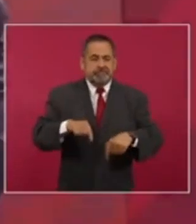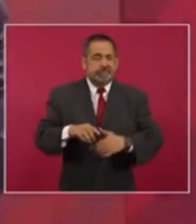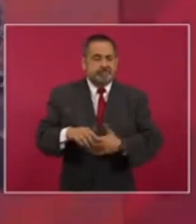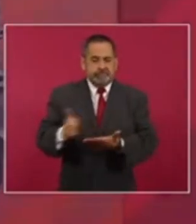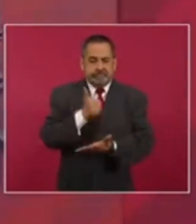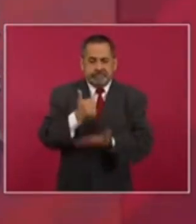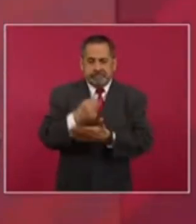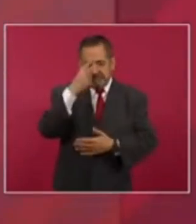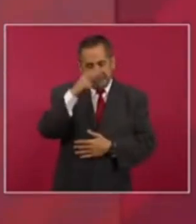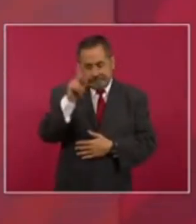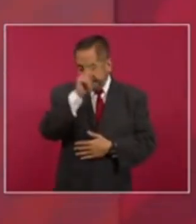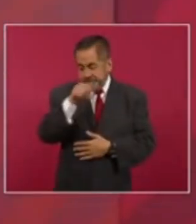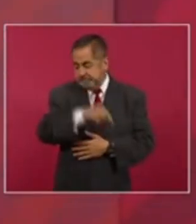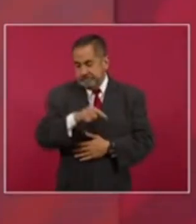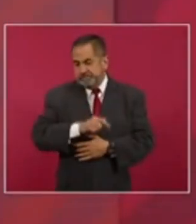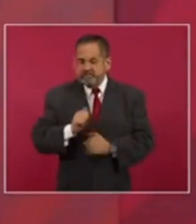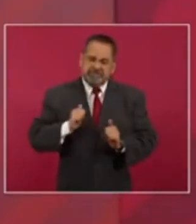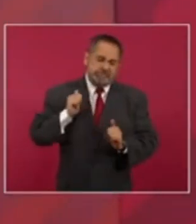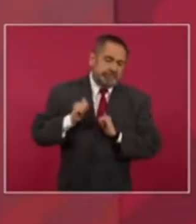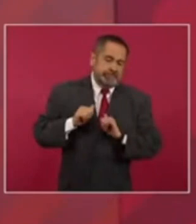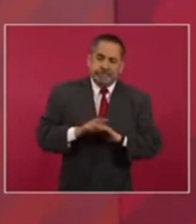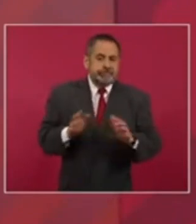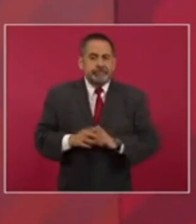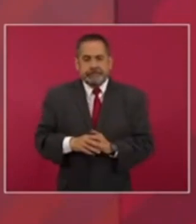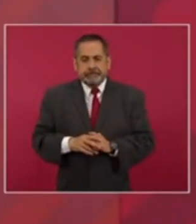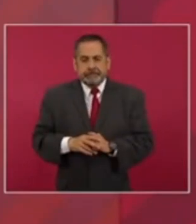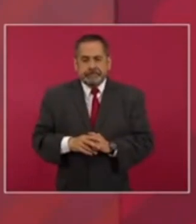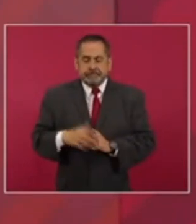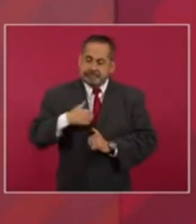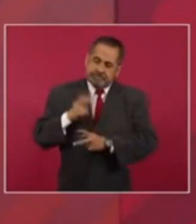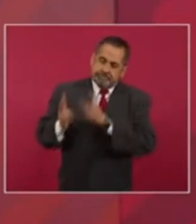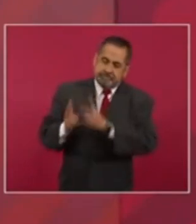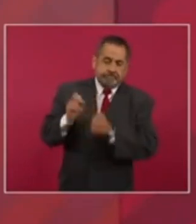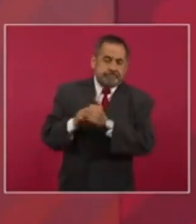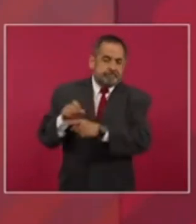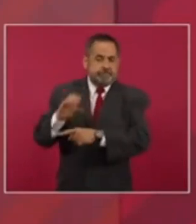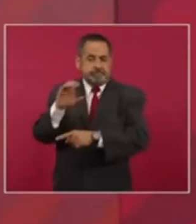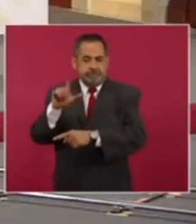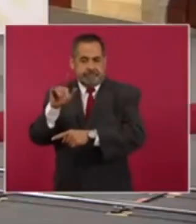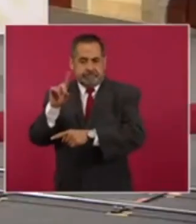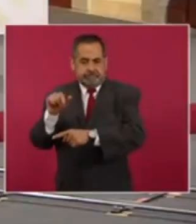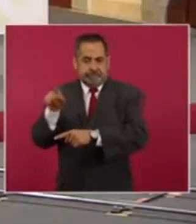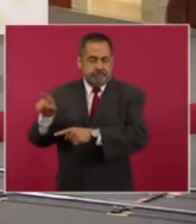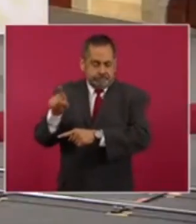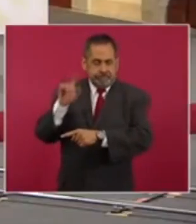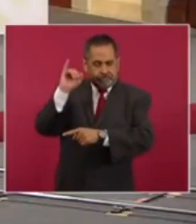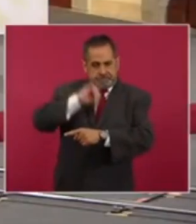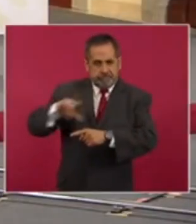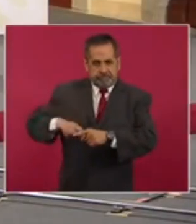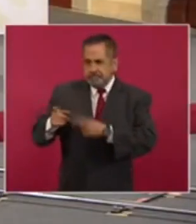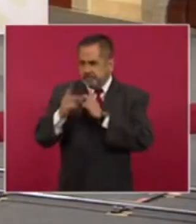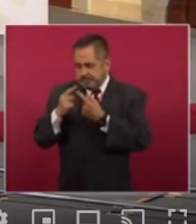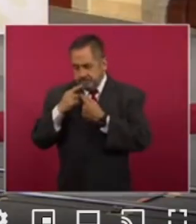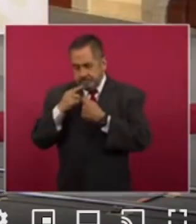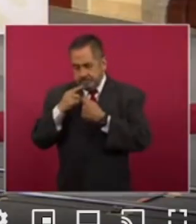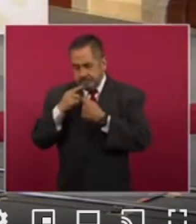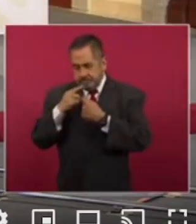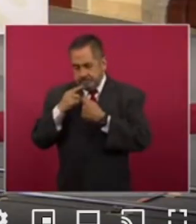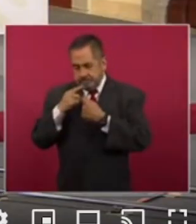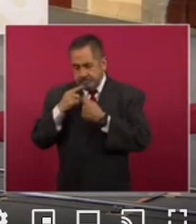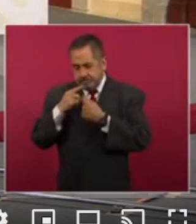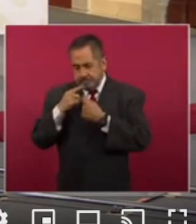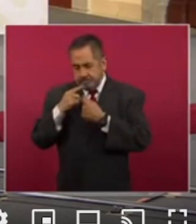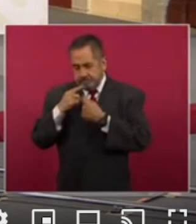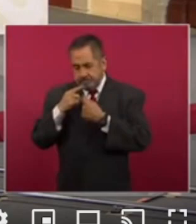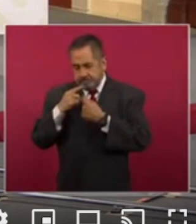es en la Ciudad de México. Y ya lo hablé con la jefa de gobierno porque vamos a atender esto.